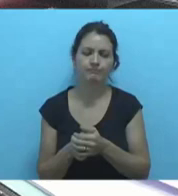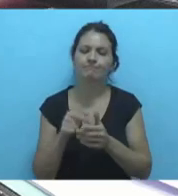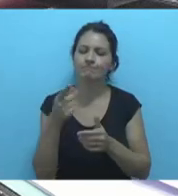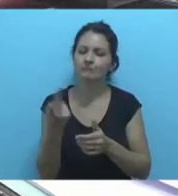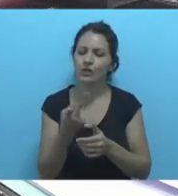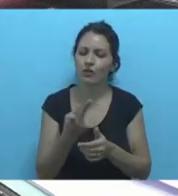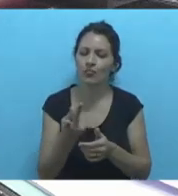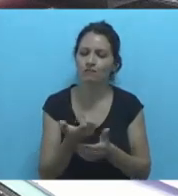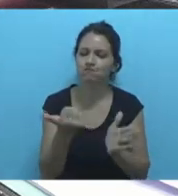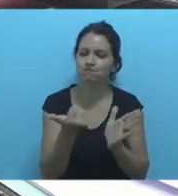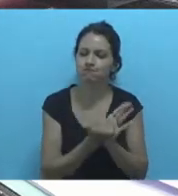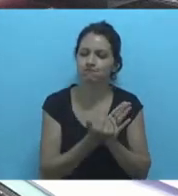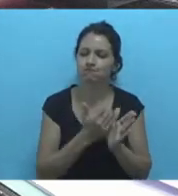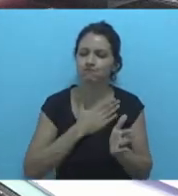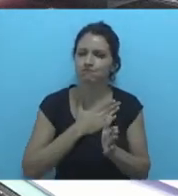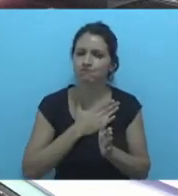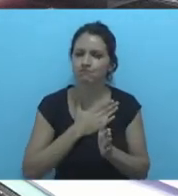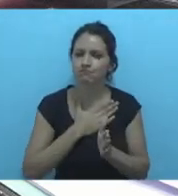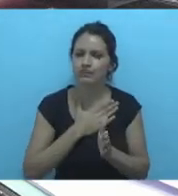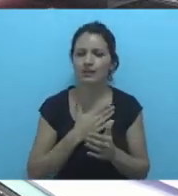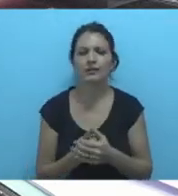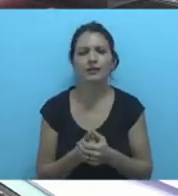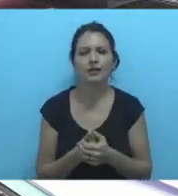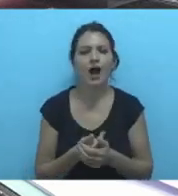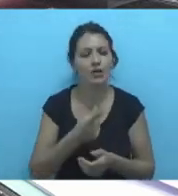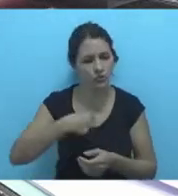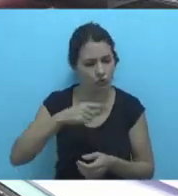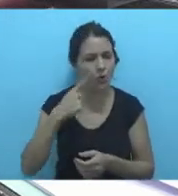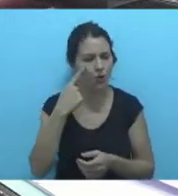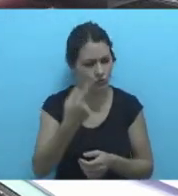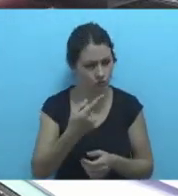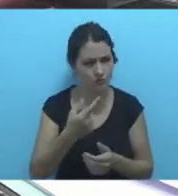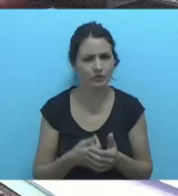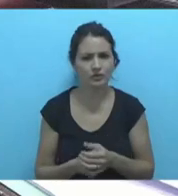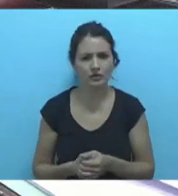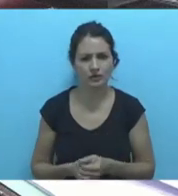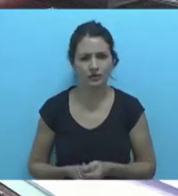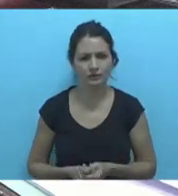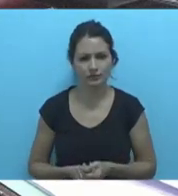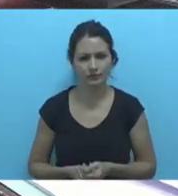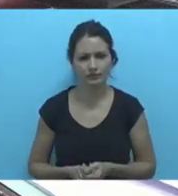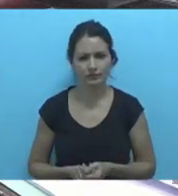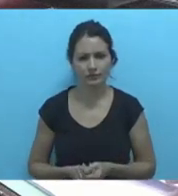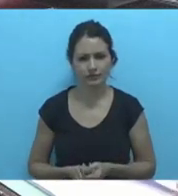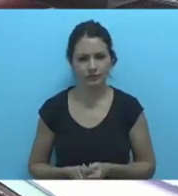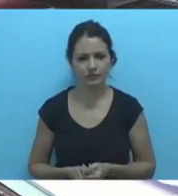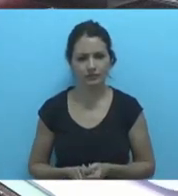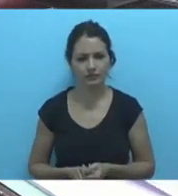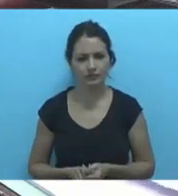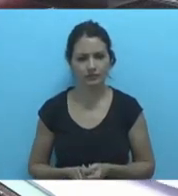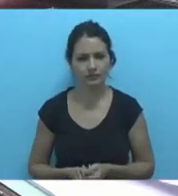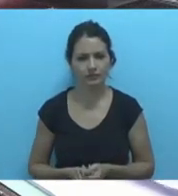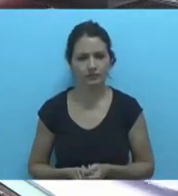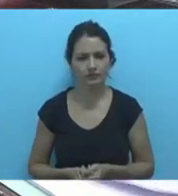una huella y una marca muy importante a, no solo a quienes compartimos con ellos una identidad política o un espacio